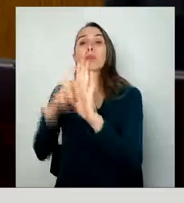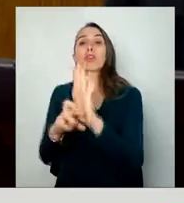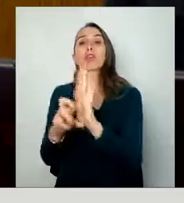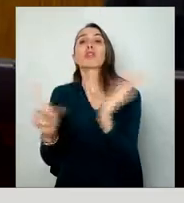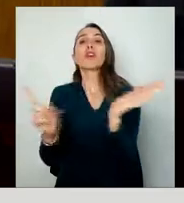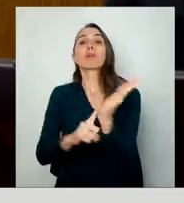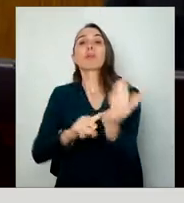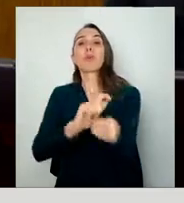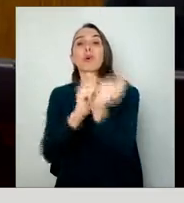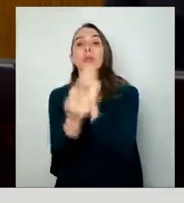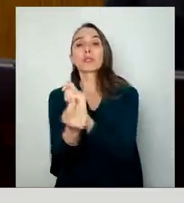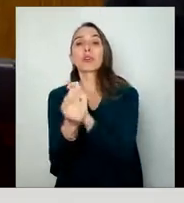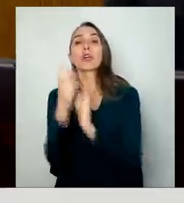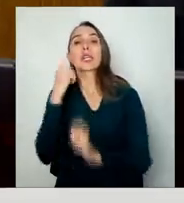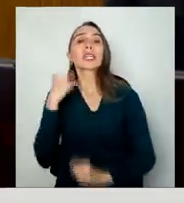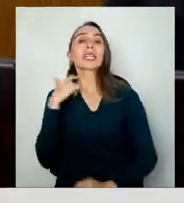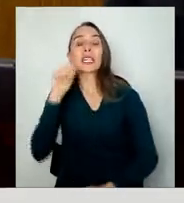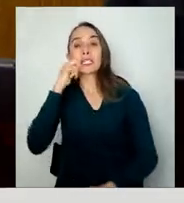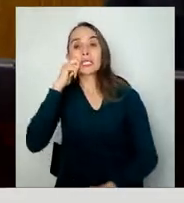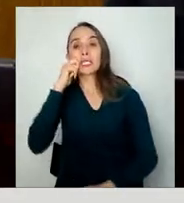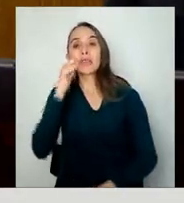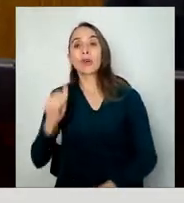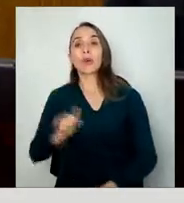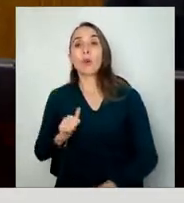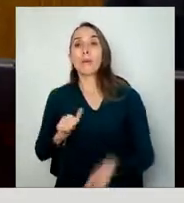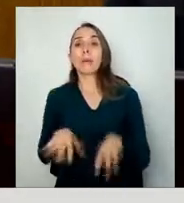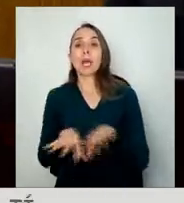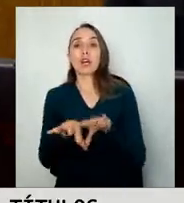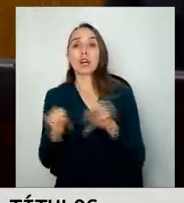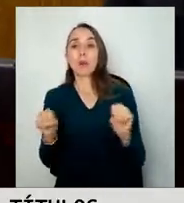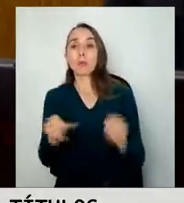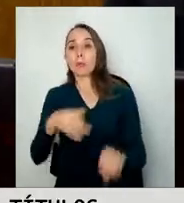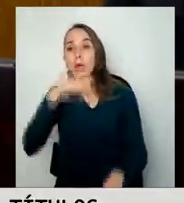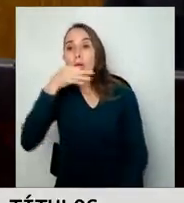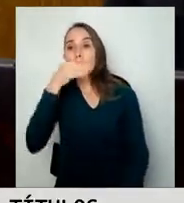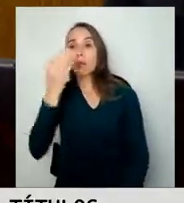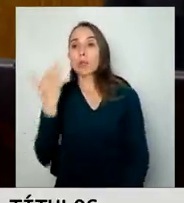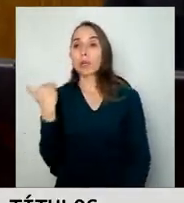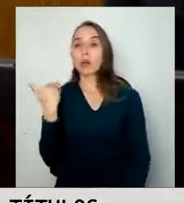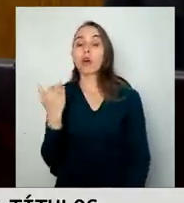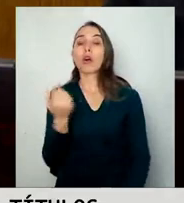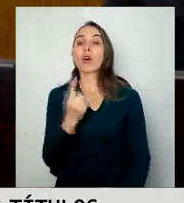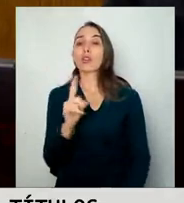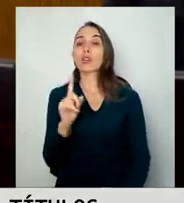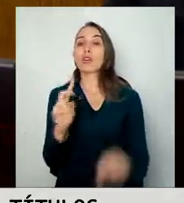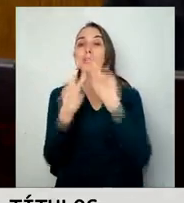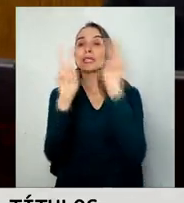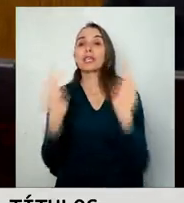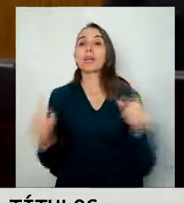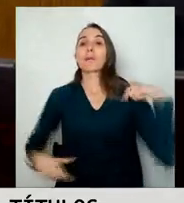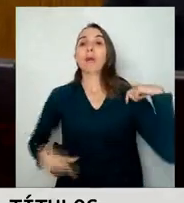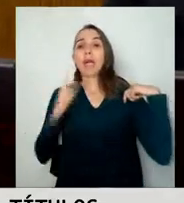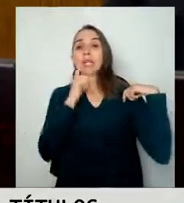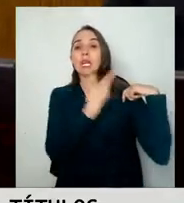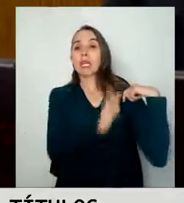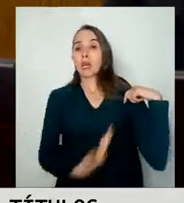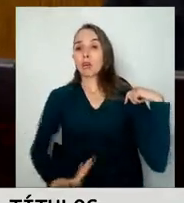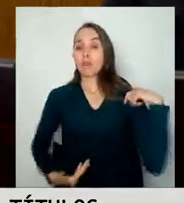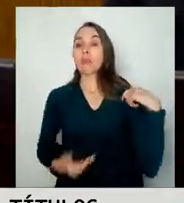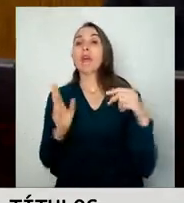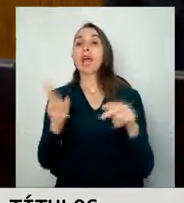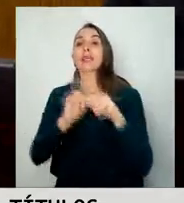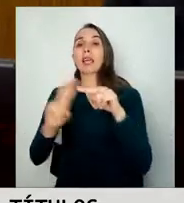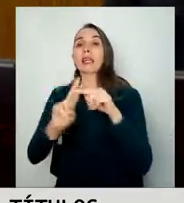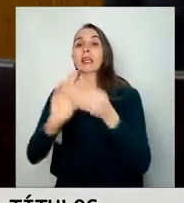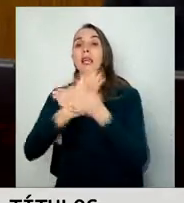hoy día cumplir los compromisos que como lo recalcaba anteriormente no es tan solo una cuestión de gobierno sino que tenemos que reparar toda la educación